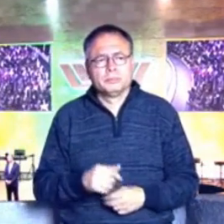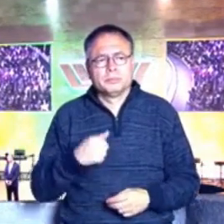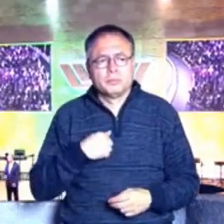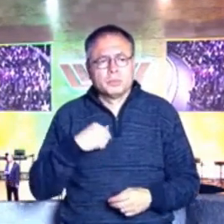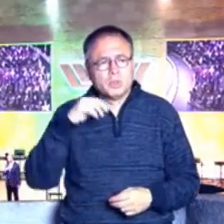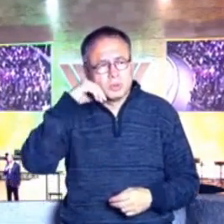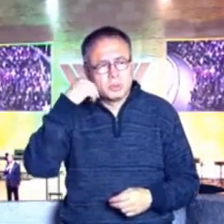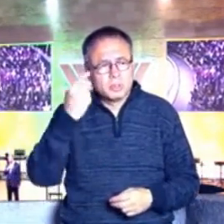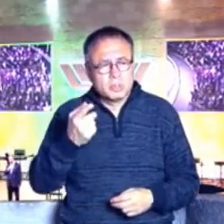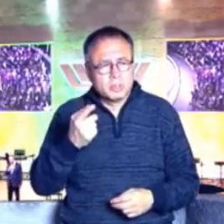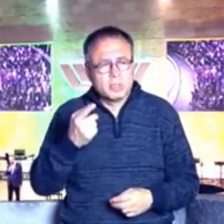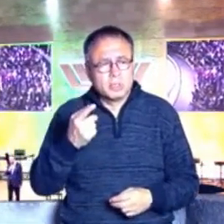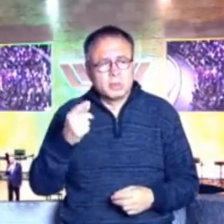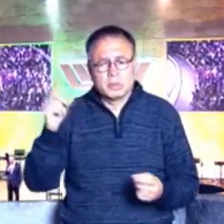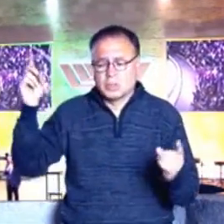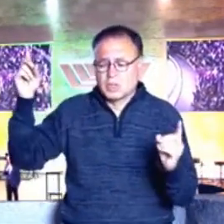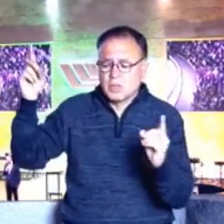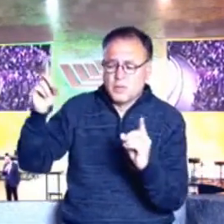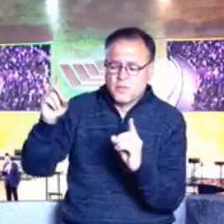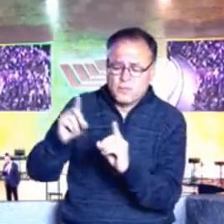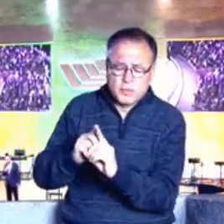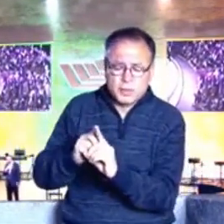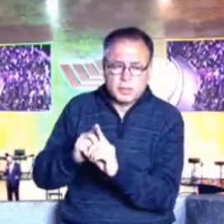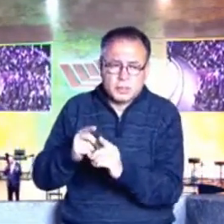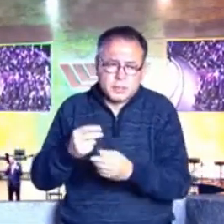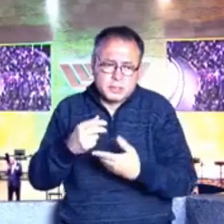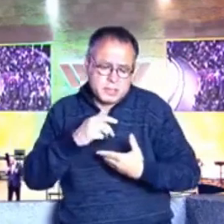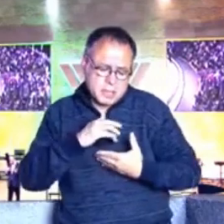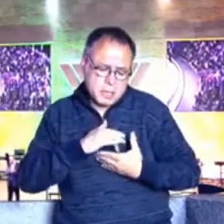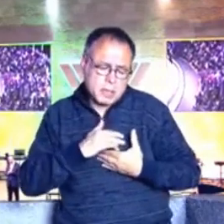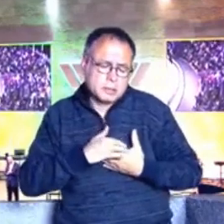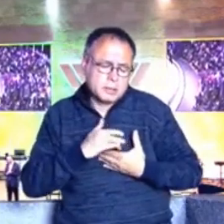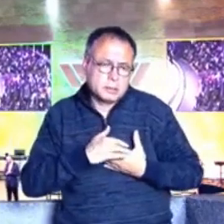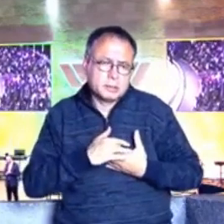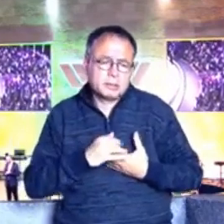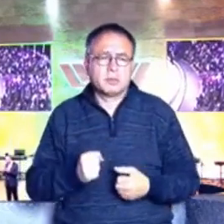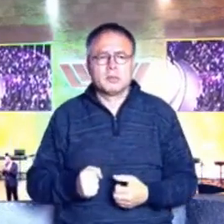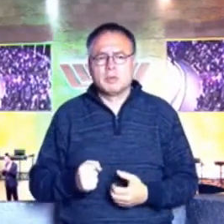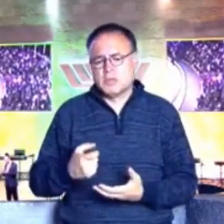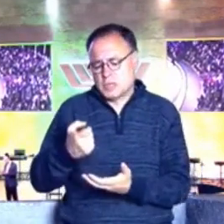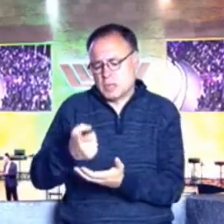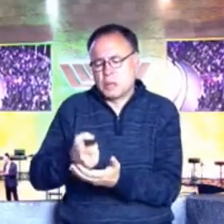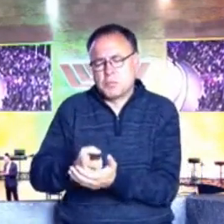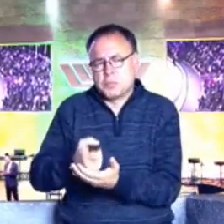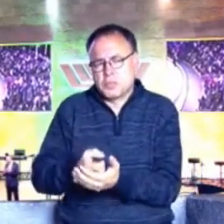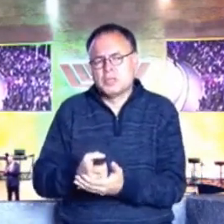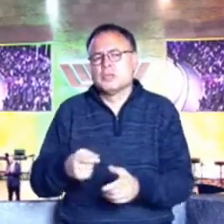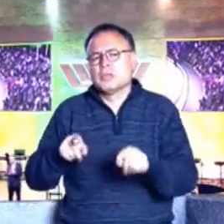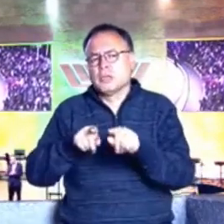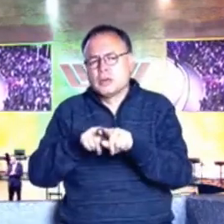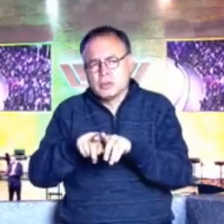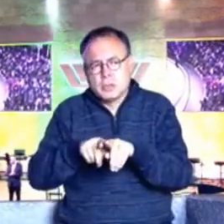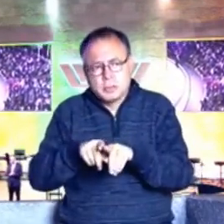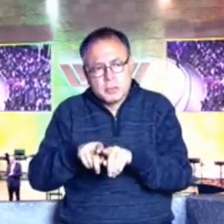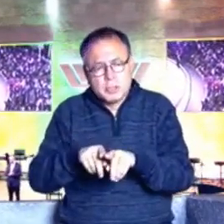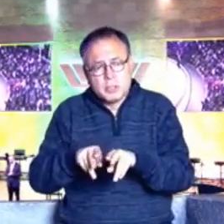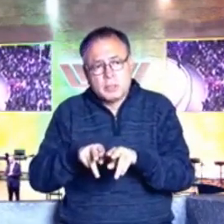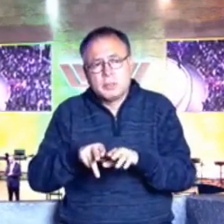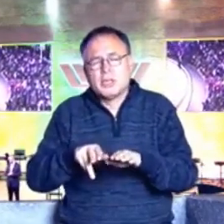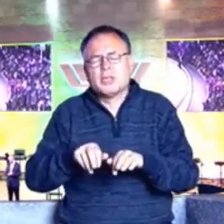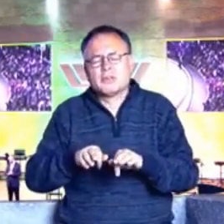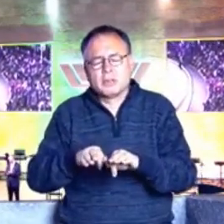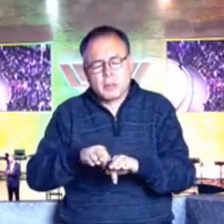hacerte socio de mi vida de mi economía de mi trabajo de mi negocio